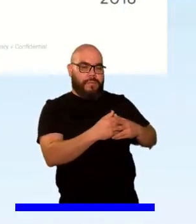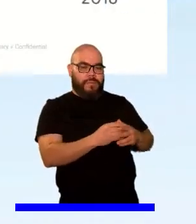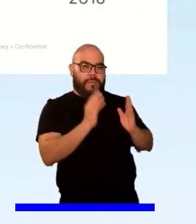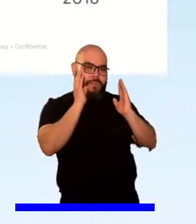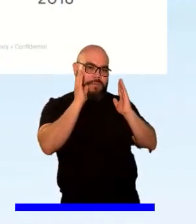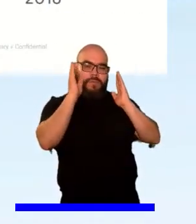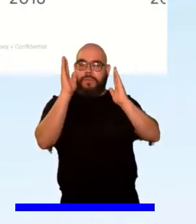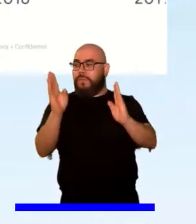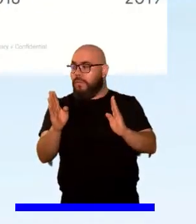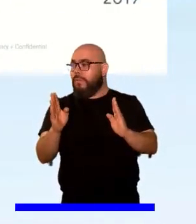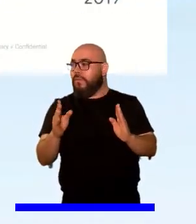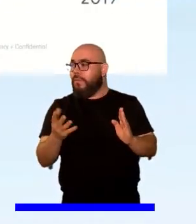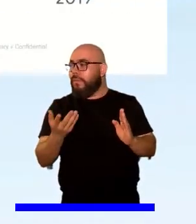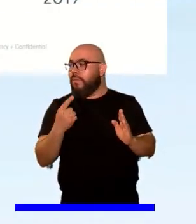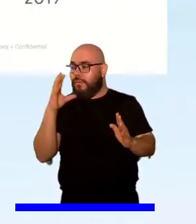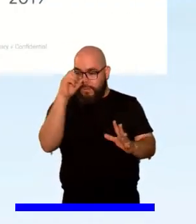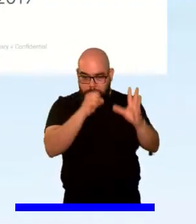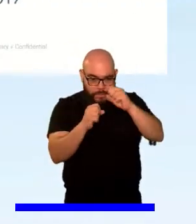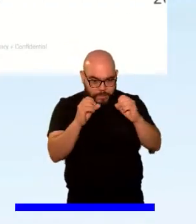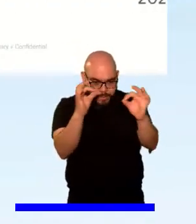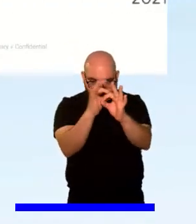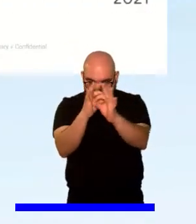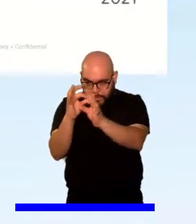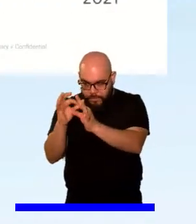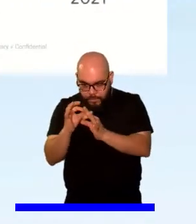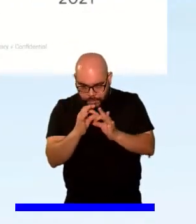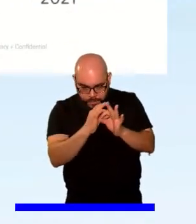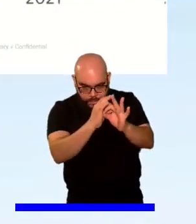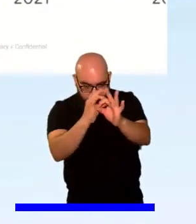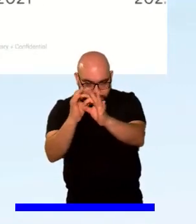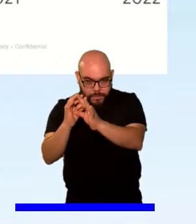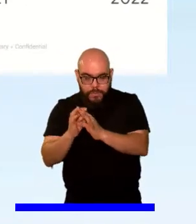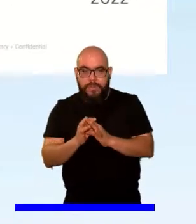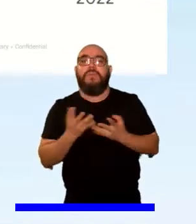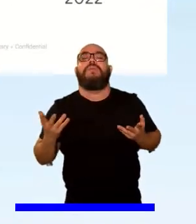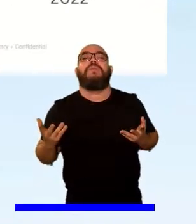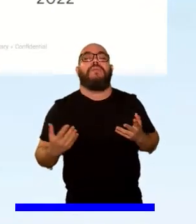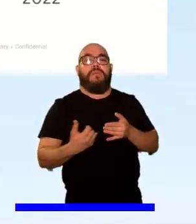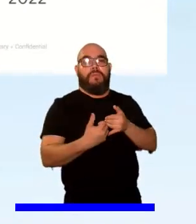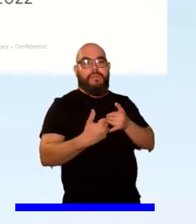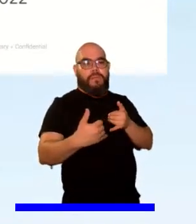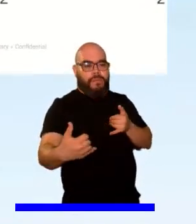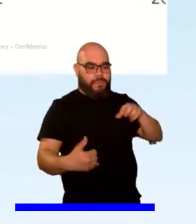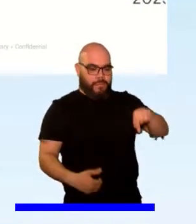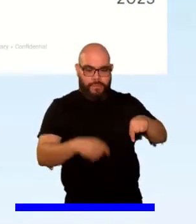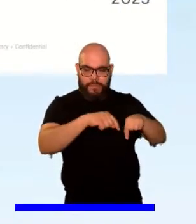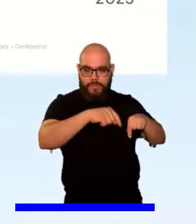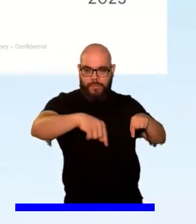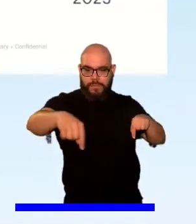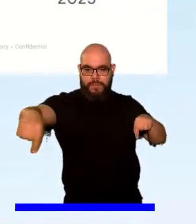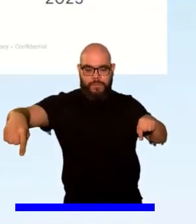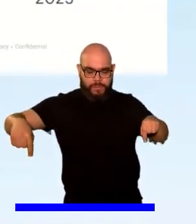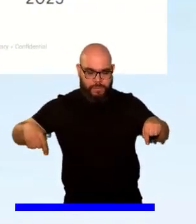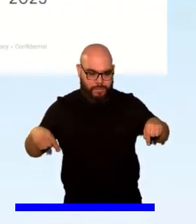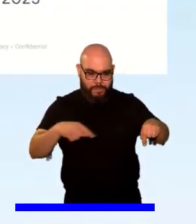atención para yo saber en dónde me debo enfocar dentro de una, llamémoslo, un hilo de tokens o de lo que sea, para entender